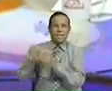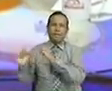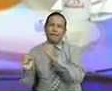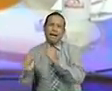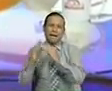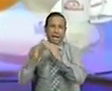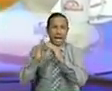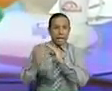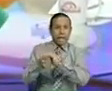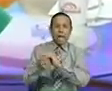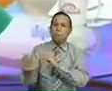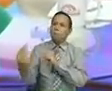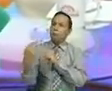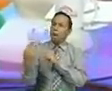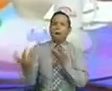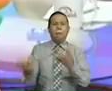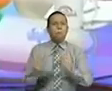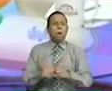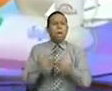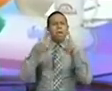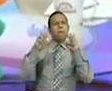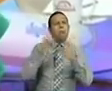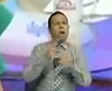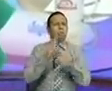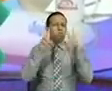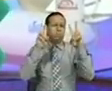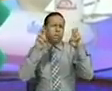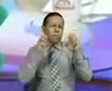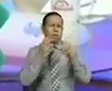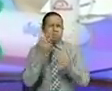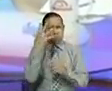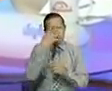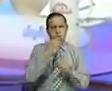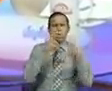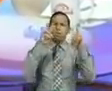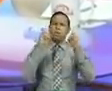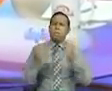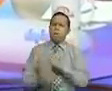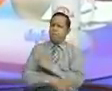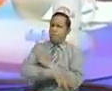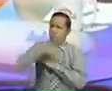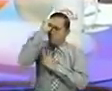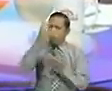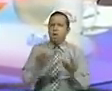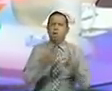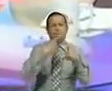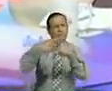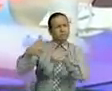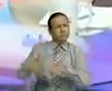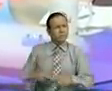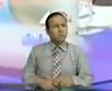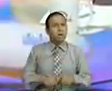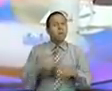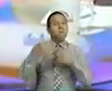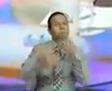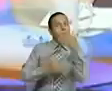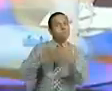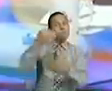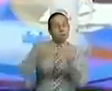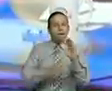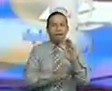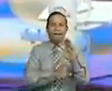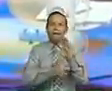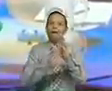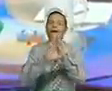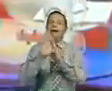temas de utilidad, temas sociales, temas de variedades, temas de emprendimiento. Poco a poco, pues a medida que se vaya desarrollando el programa, vamos a